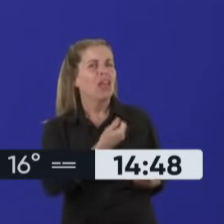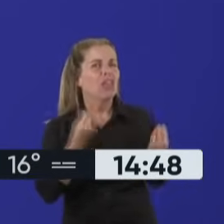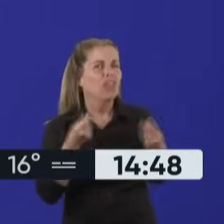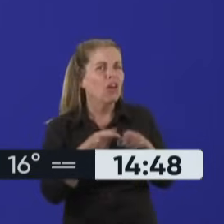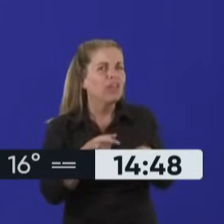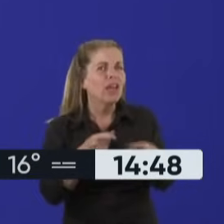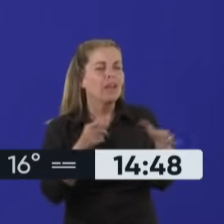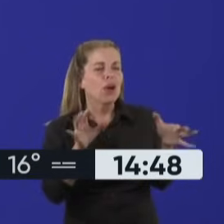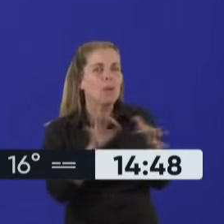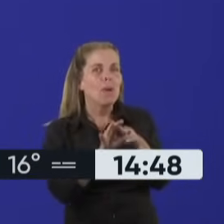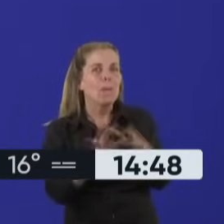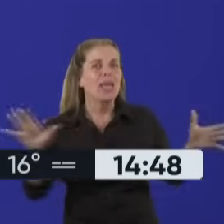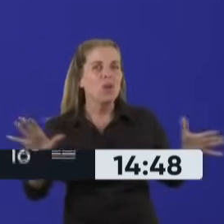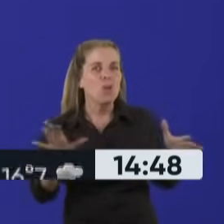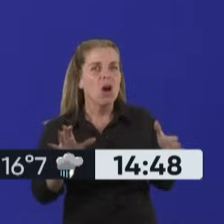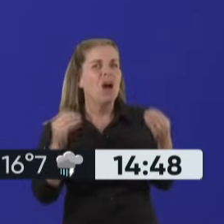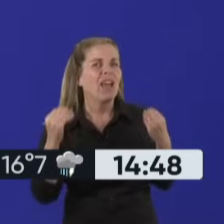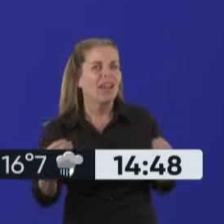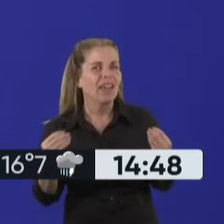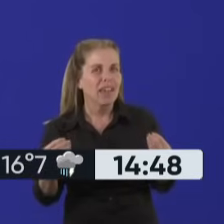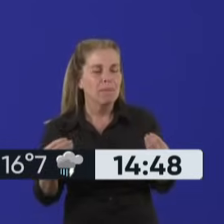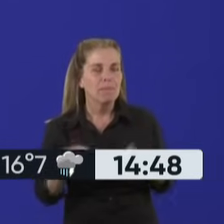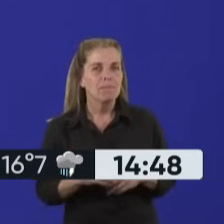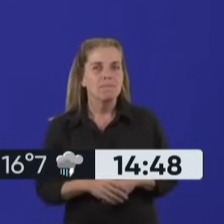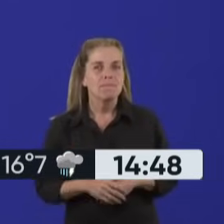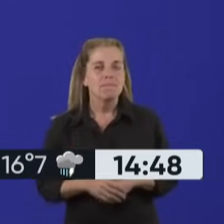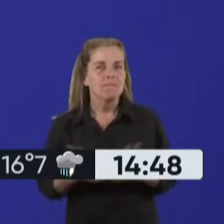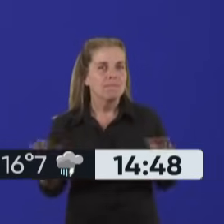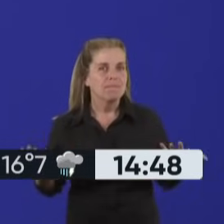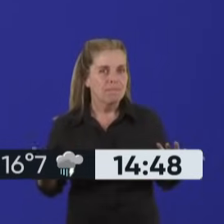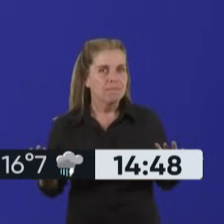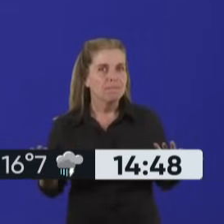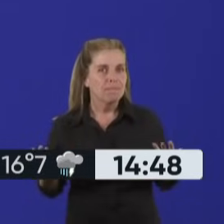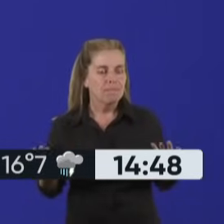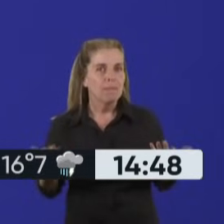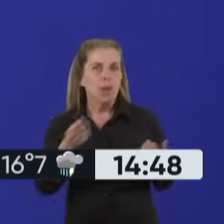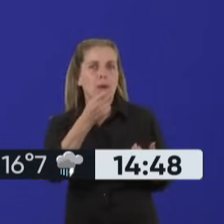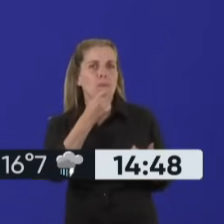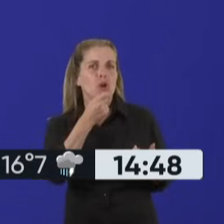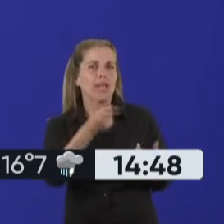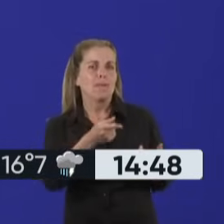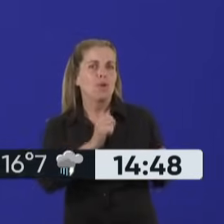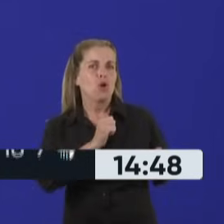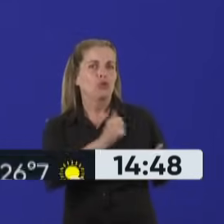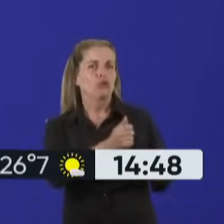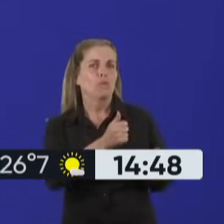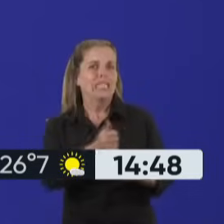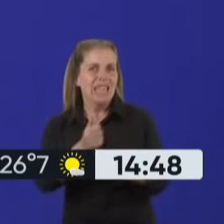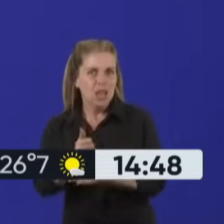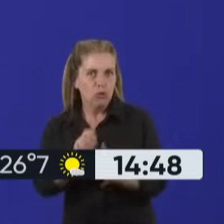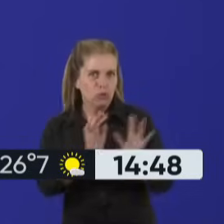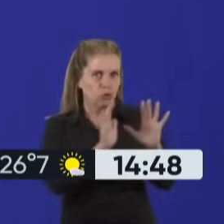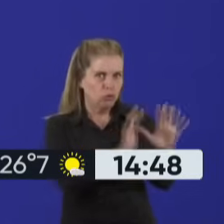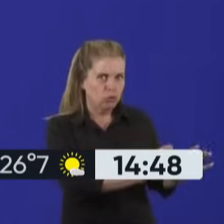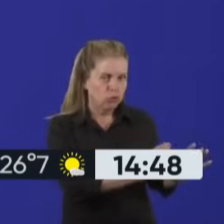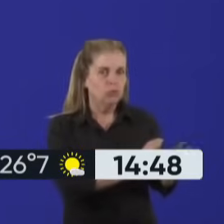el nexo entre lo que eran las prestaciones sociales